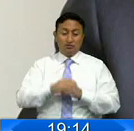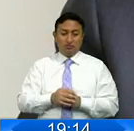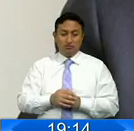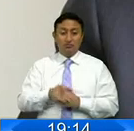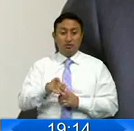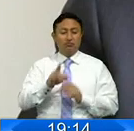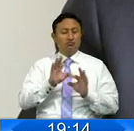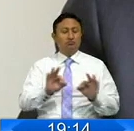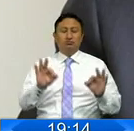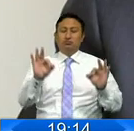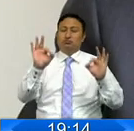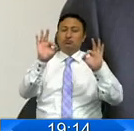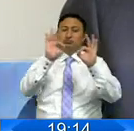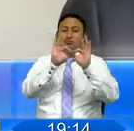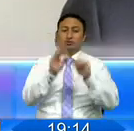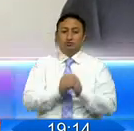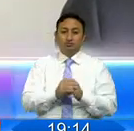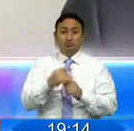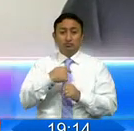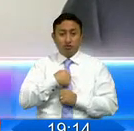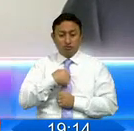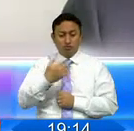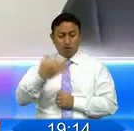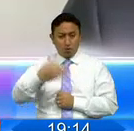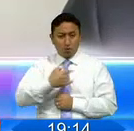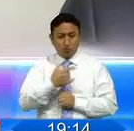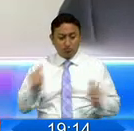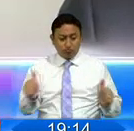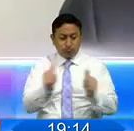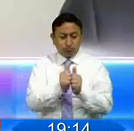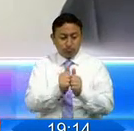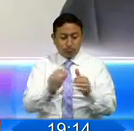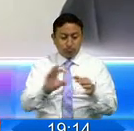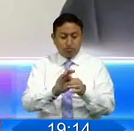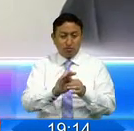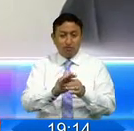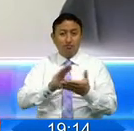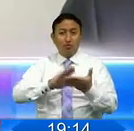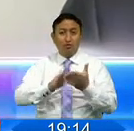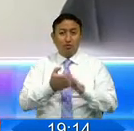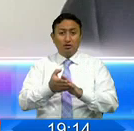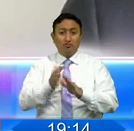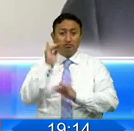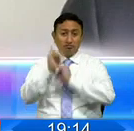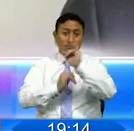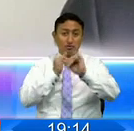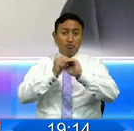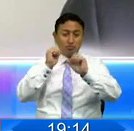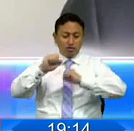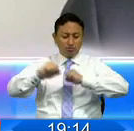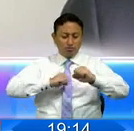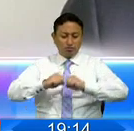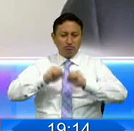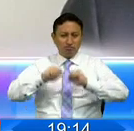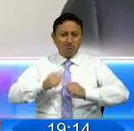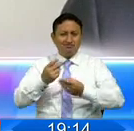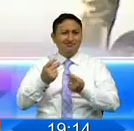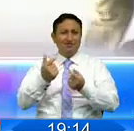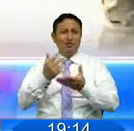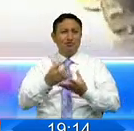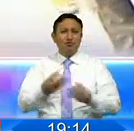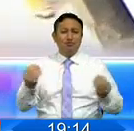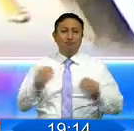es fundamental. Entonces nosotros creemos y creemos que vamos a trabajar conjuntamente con la comunidad internacional a fin de dar una solución